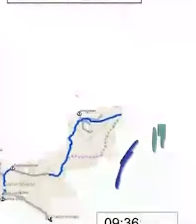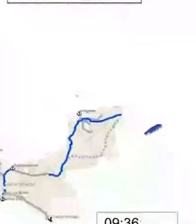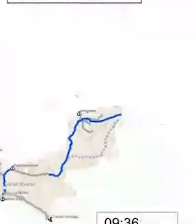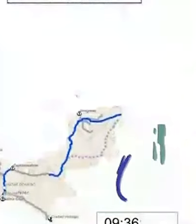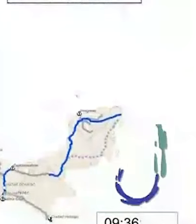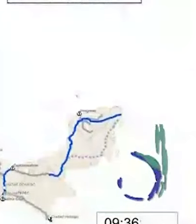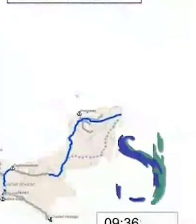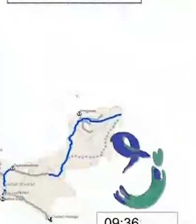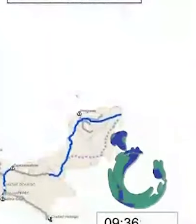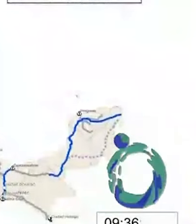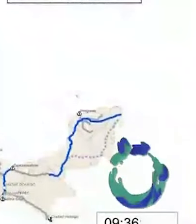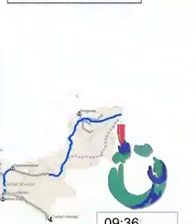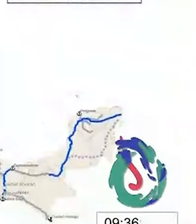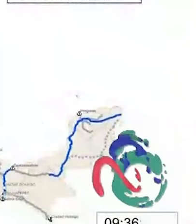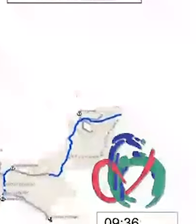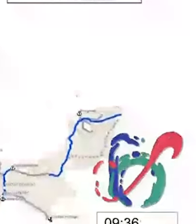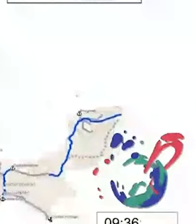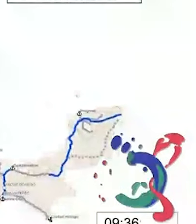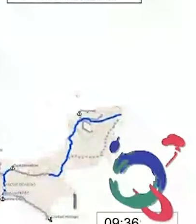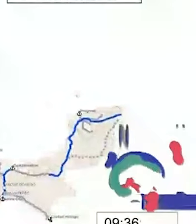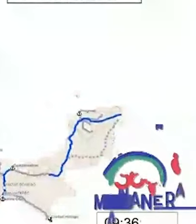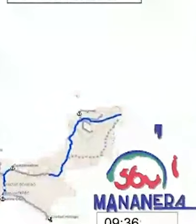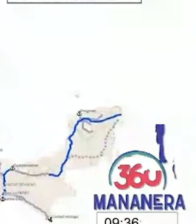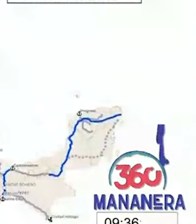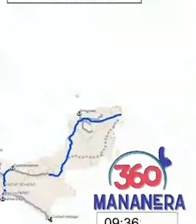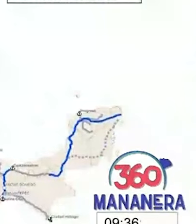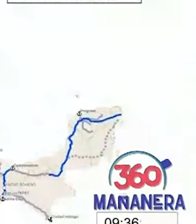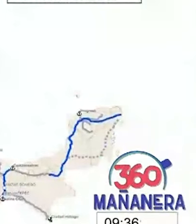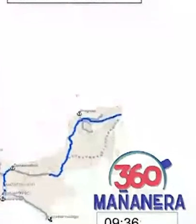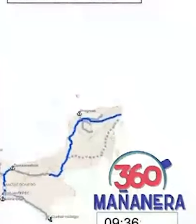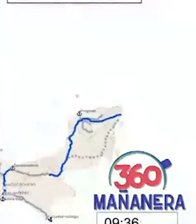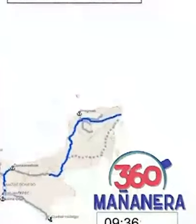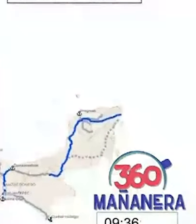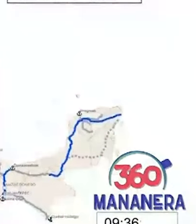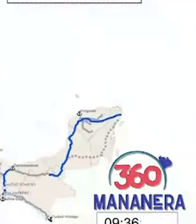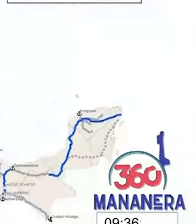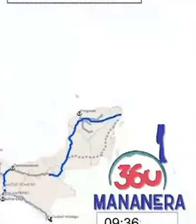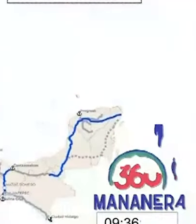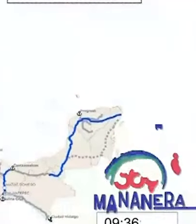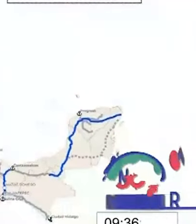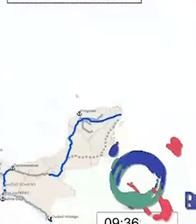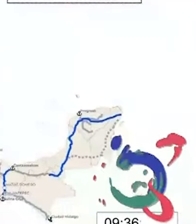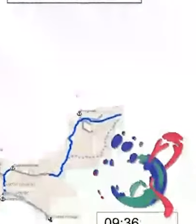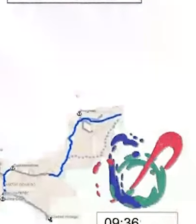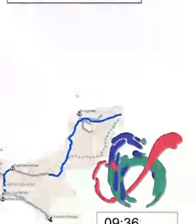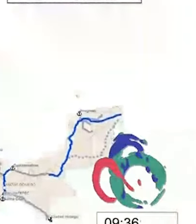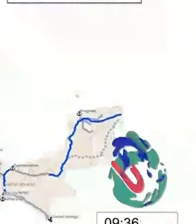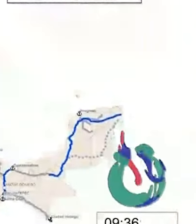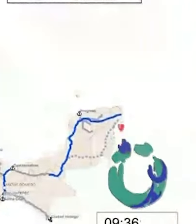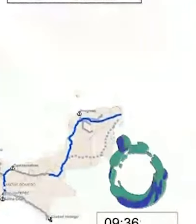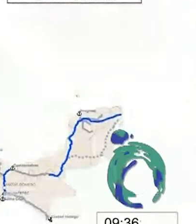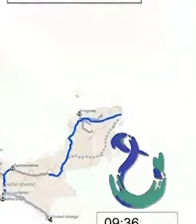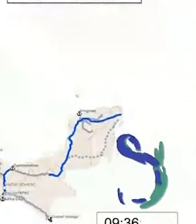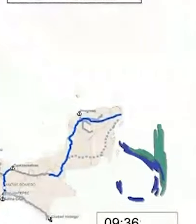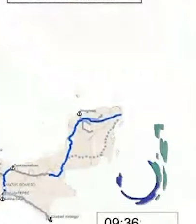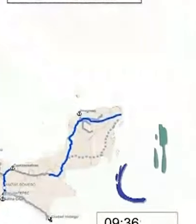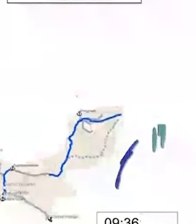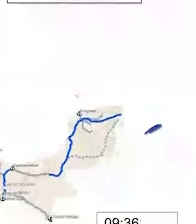reforma constitucional es que recupera para el estado que pueda ser operado por entidades